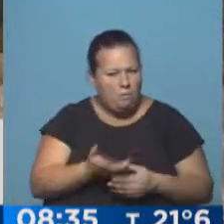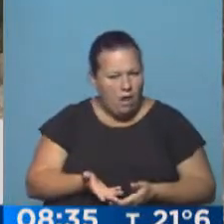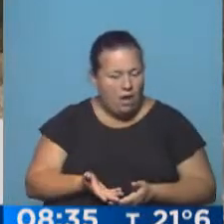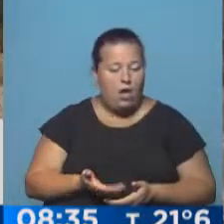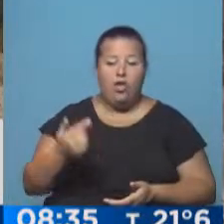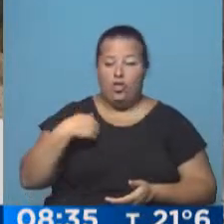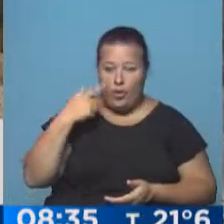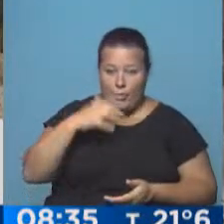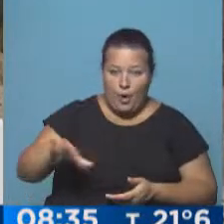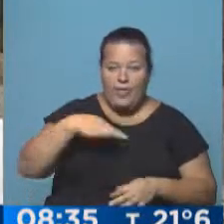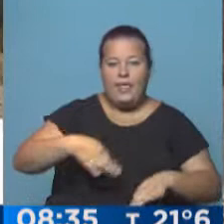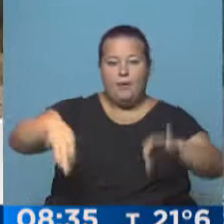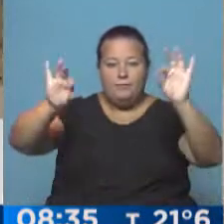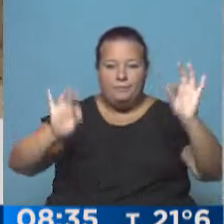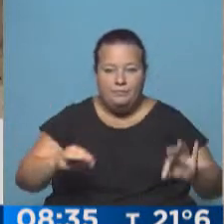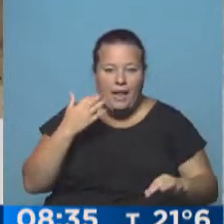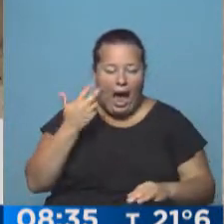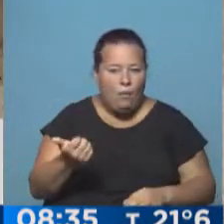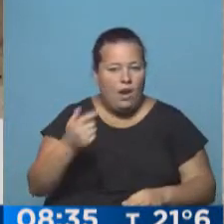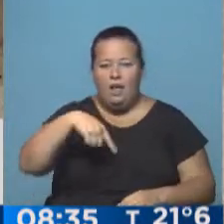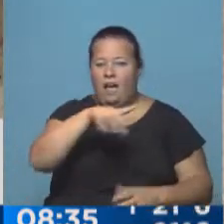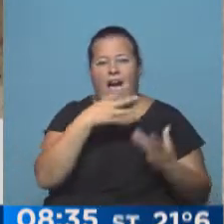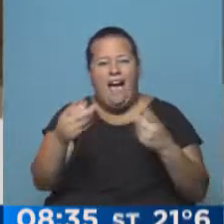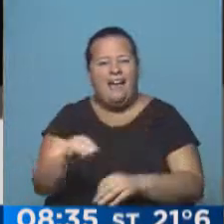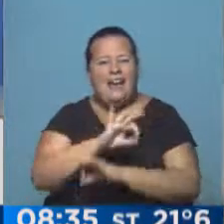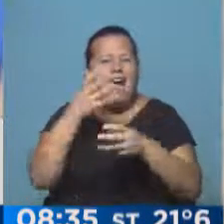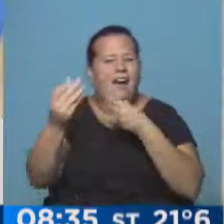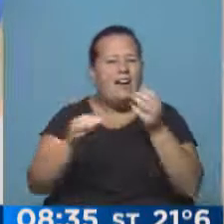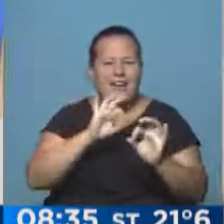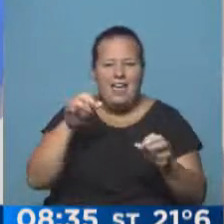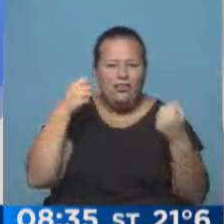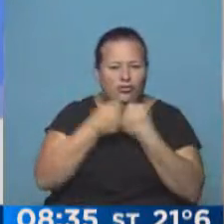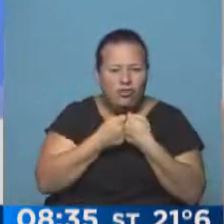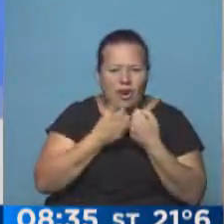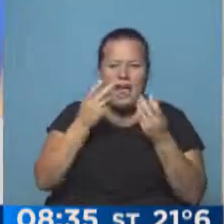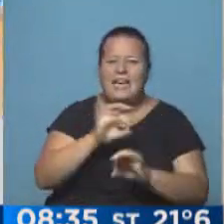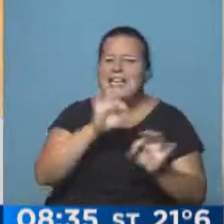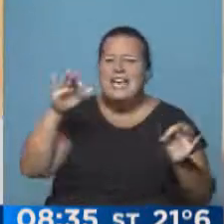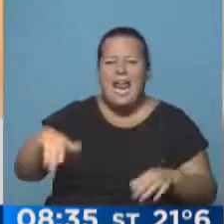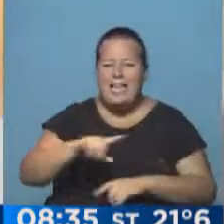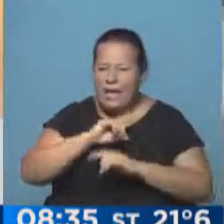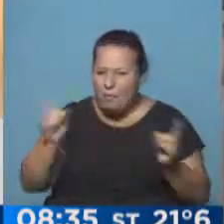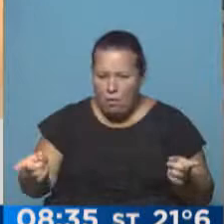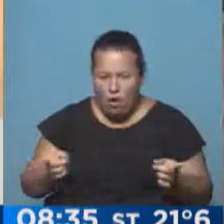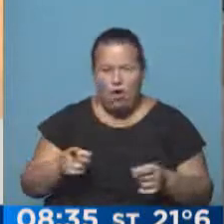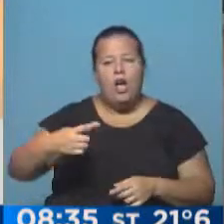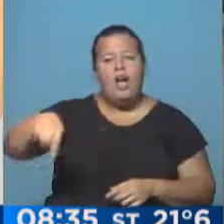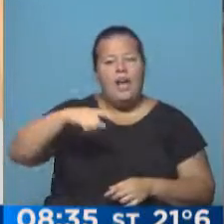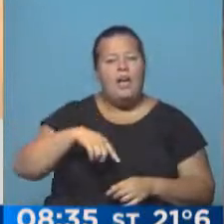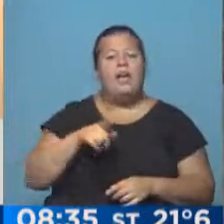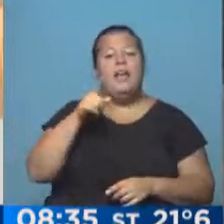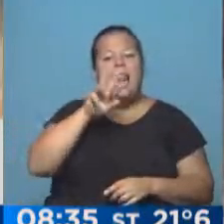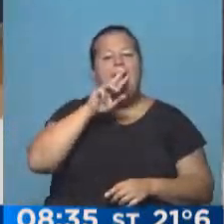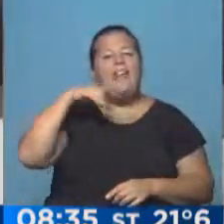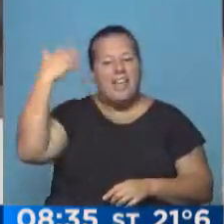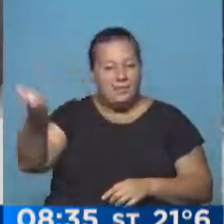como vecina tuve que tapar a la abuela, no fueron a socorrer a las personas que chocaron, ni a la nena. Ni a la nena. Ellos estaban la nena ahí después, sí,